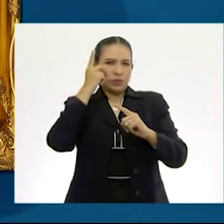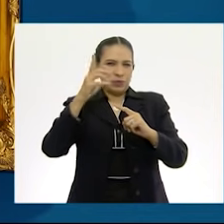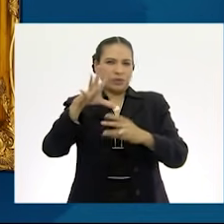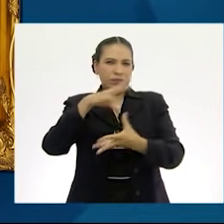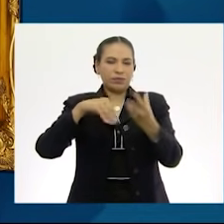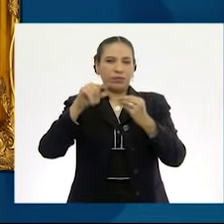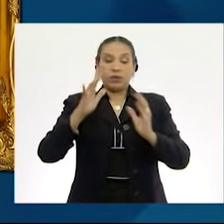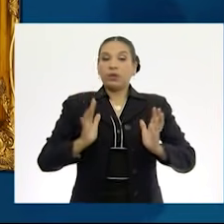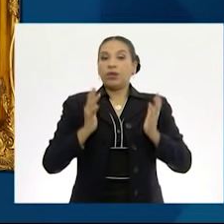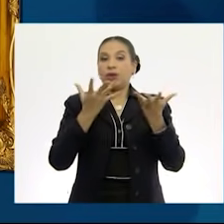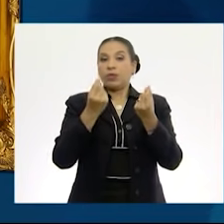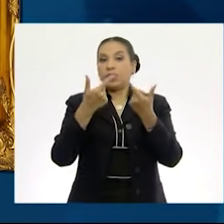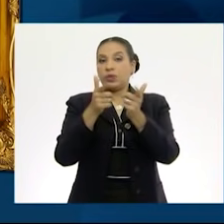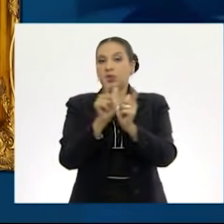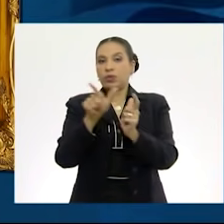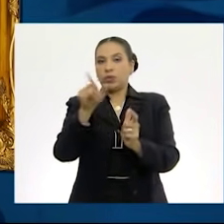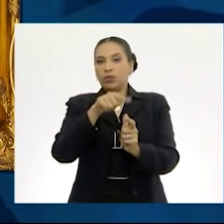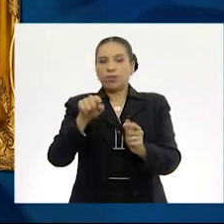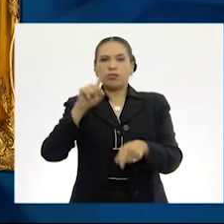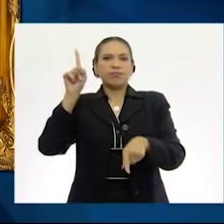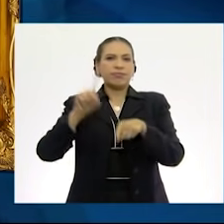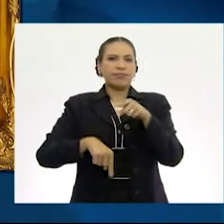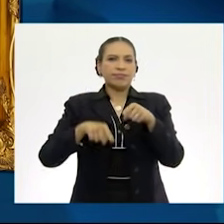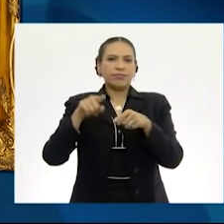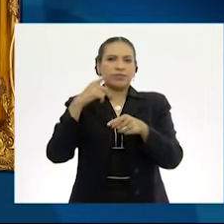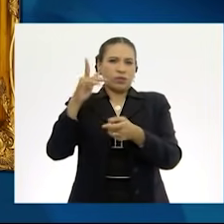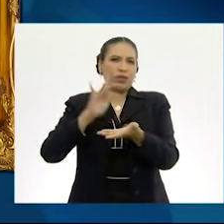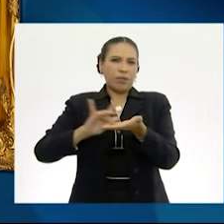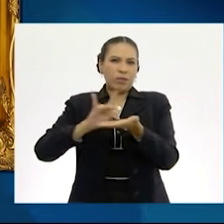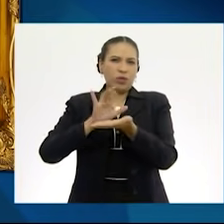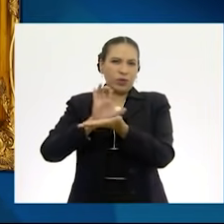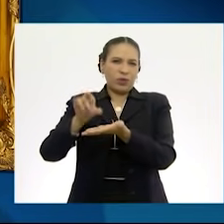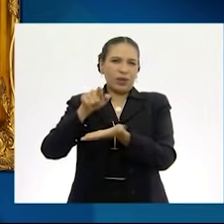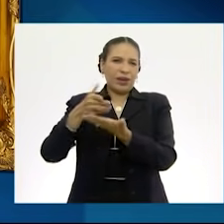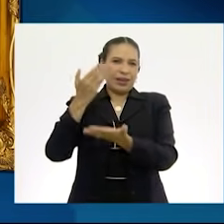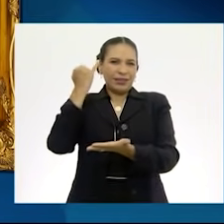Sorprendidos, muchos conservadores le retiraron su apoyo.